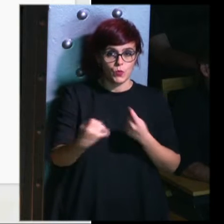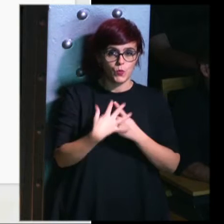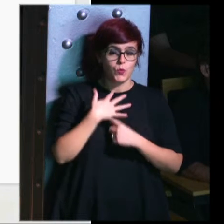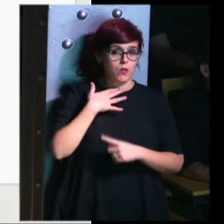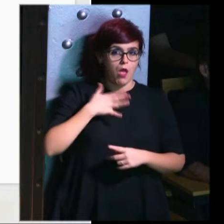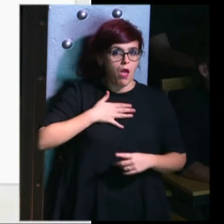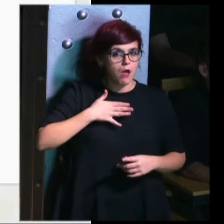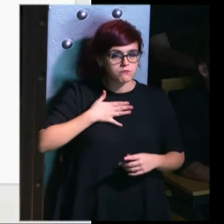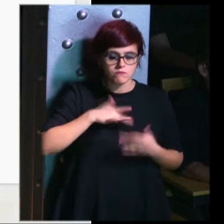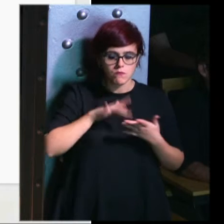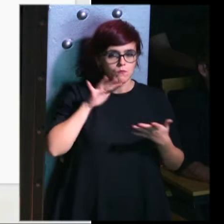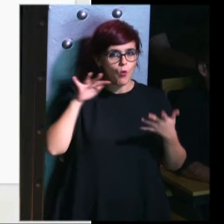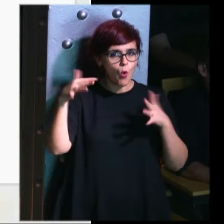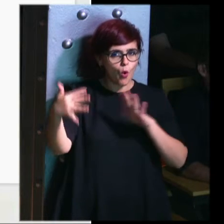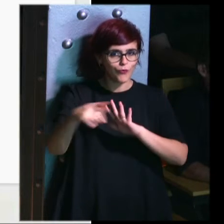transformó completamente.